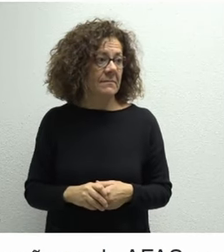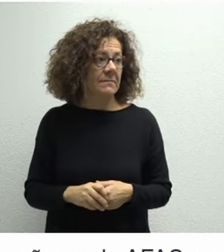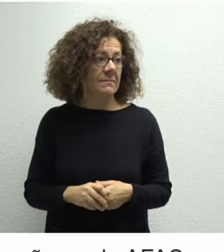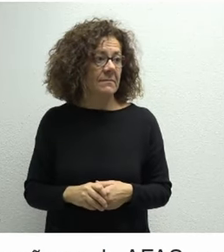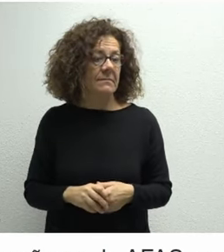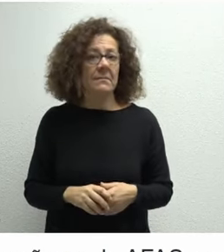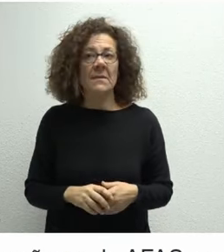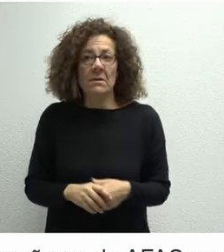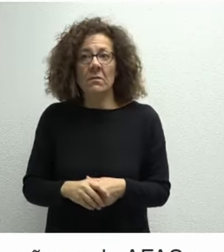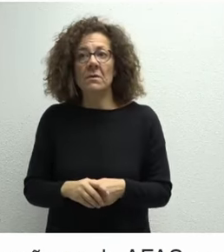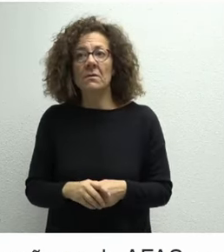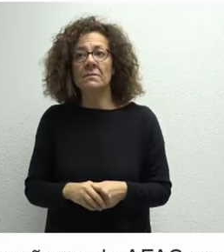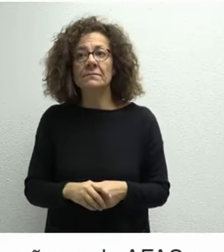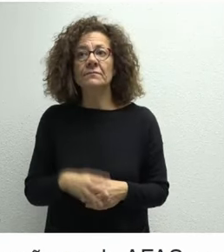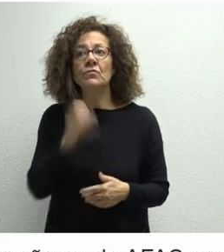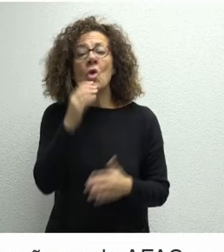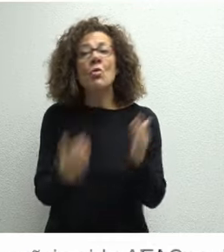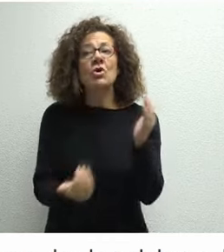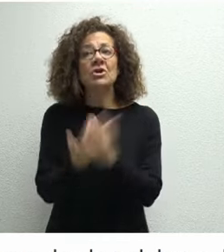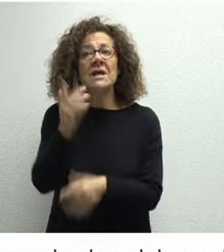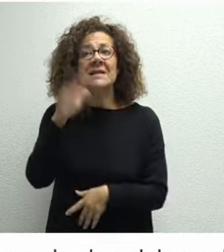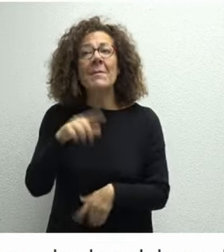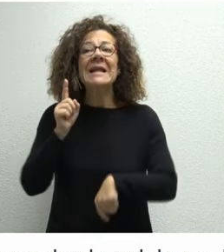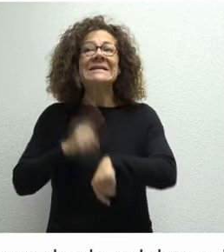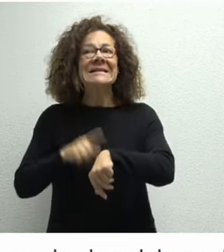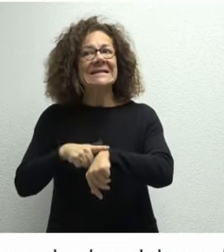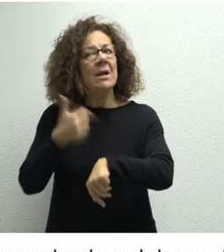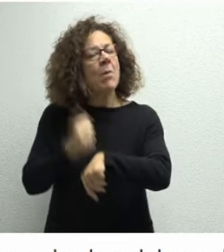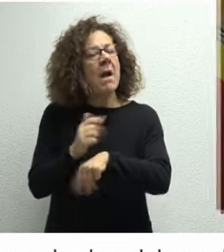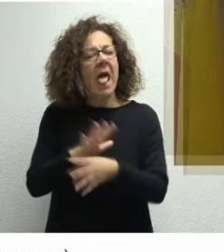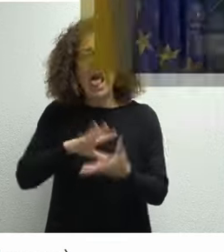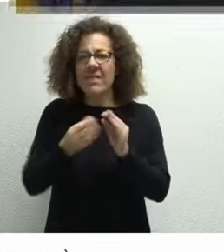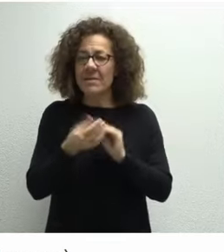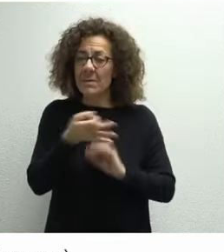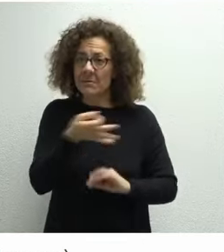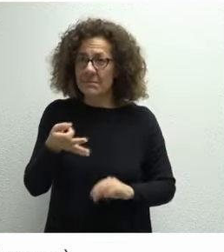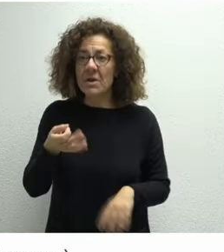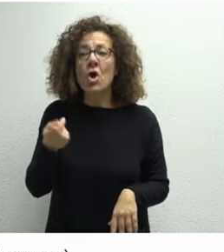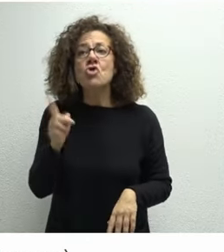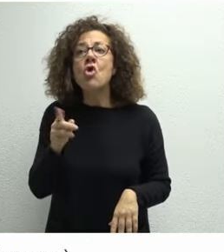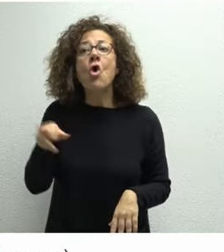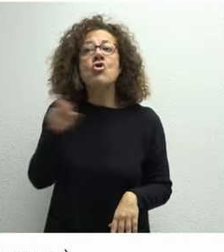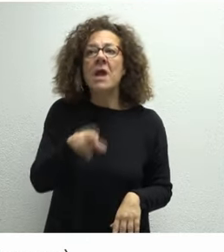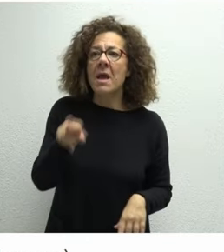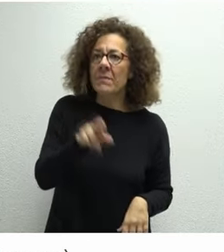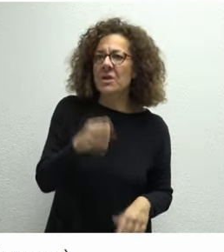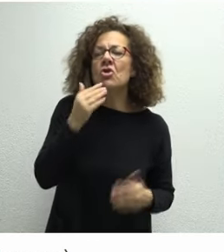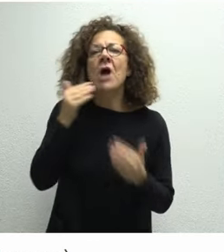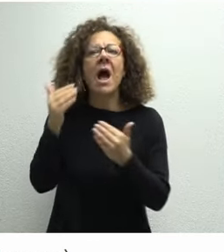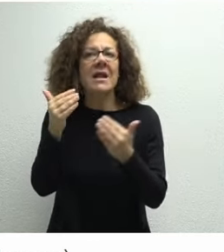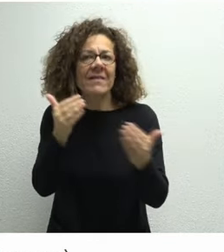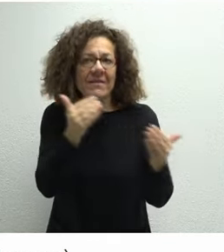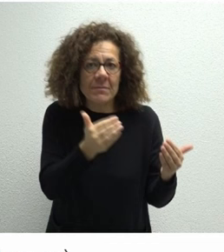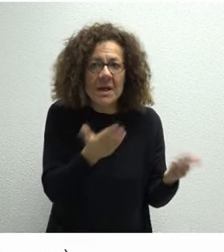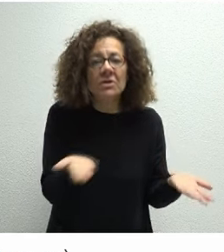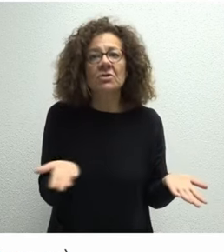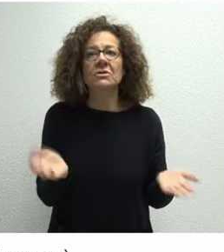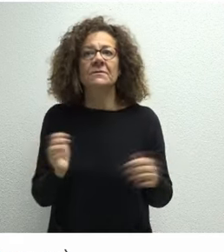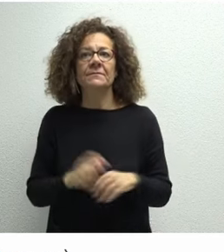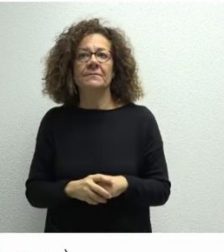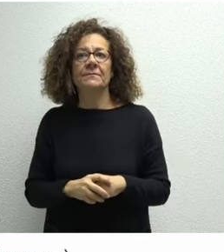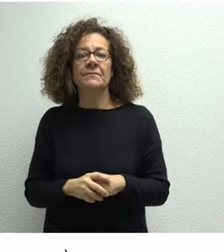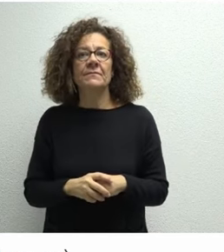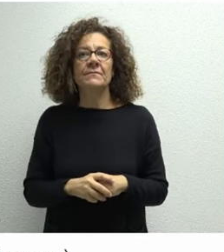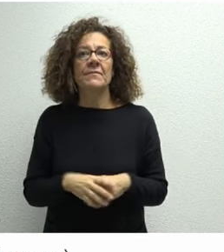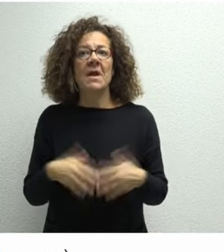Gracias bueno Buenos días me pongo también el tiempo para ajustarnos lo máximo no repito las los agradecimientos de Iván que los tengo